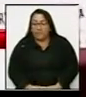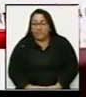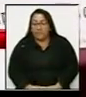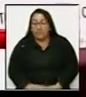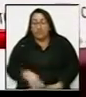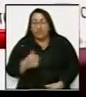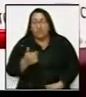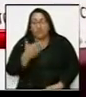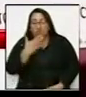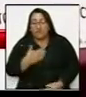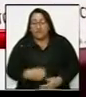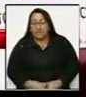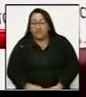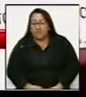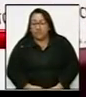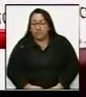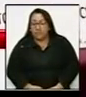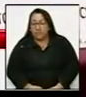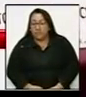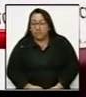otro, señor presidente. Gracias.